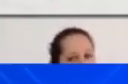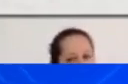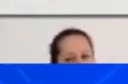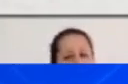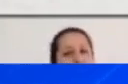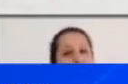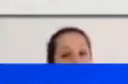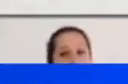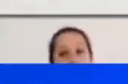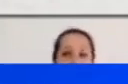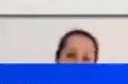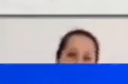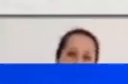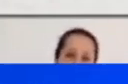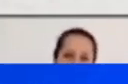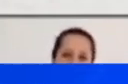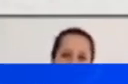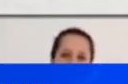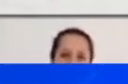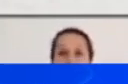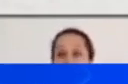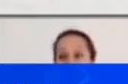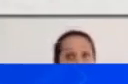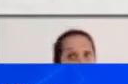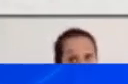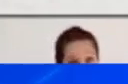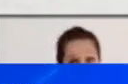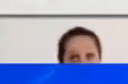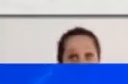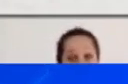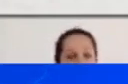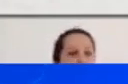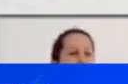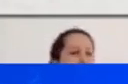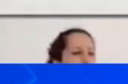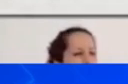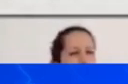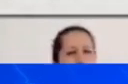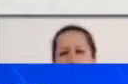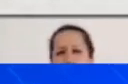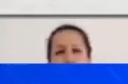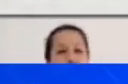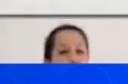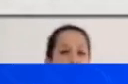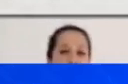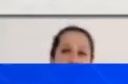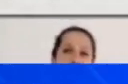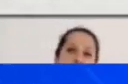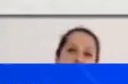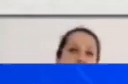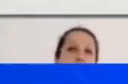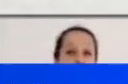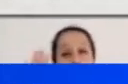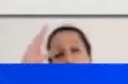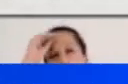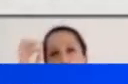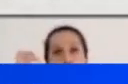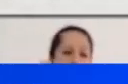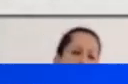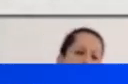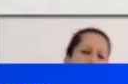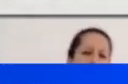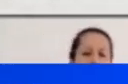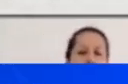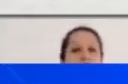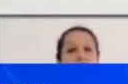la pandemia del covid 19 además de profundizar los nudos estructurales de la desigualdad de género ha puesto en evidencia la injusta organización